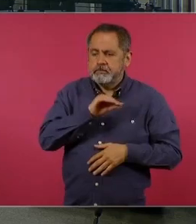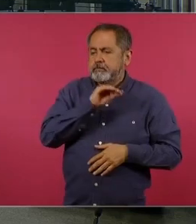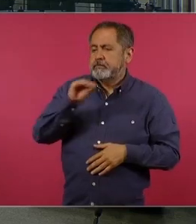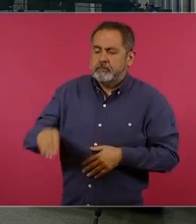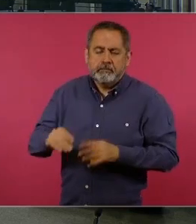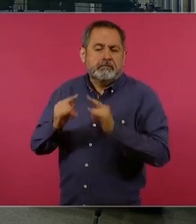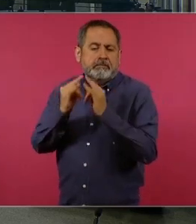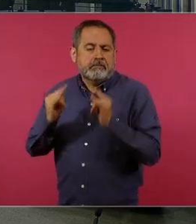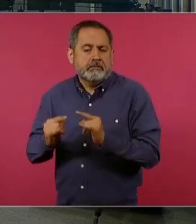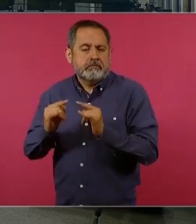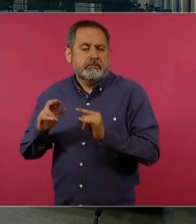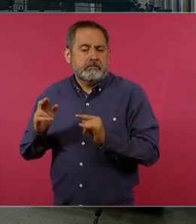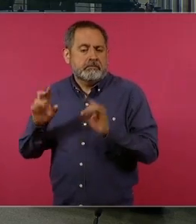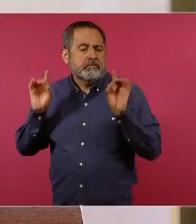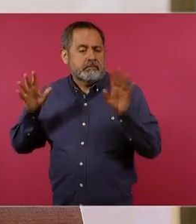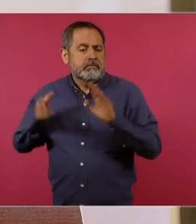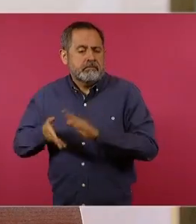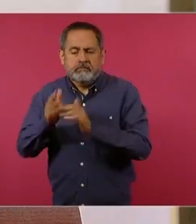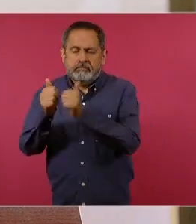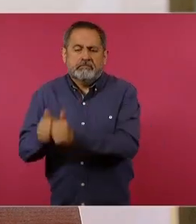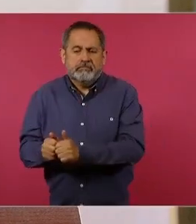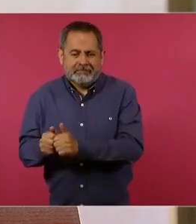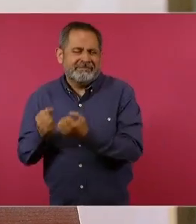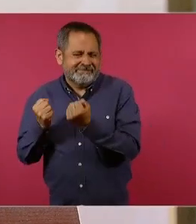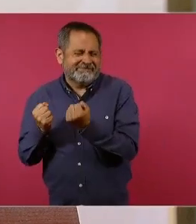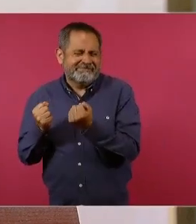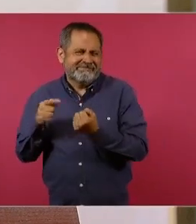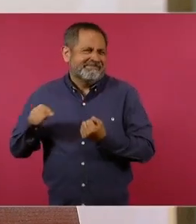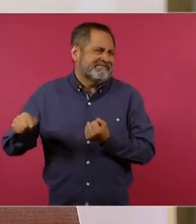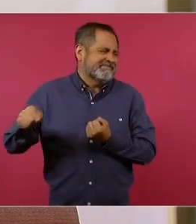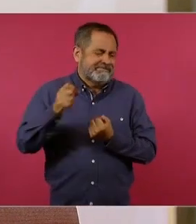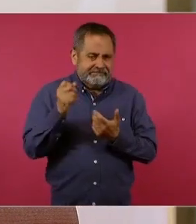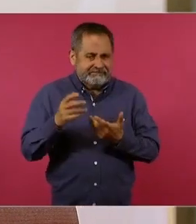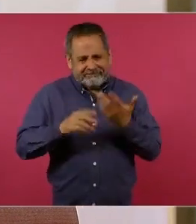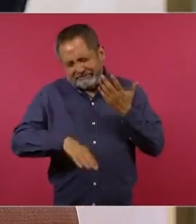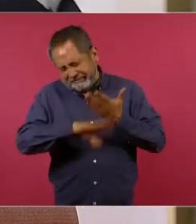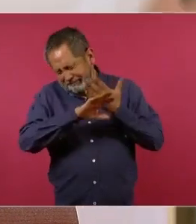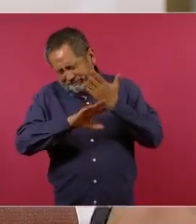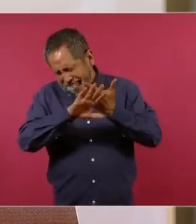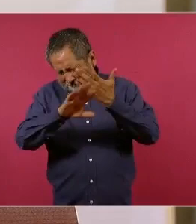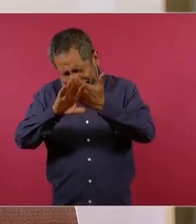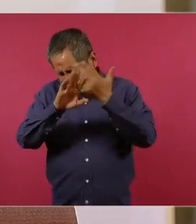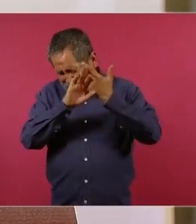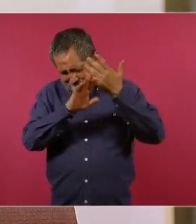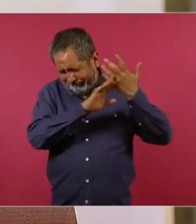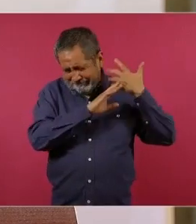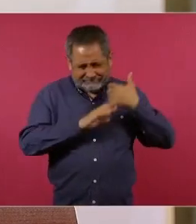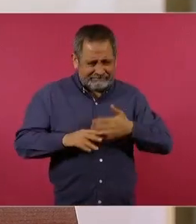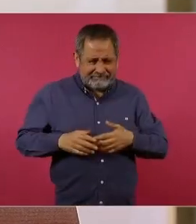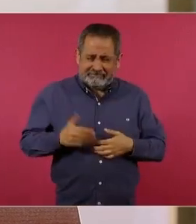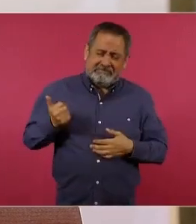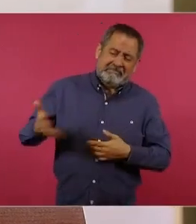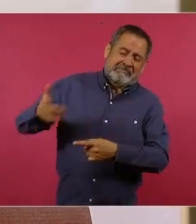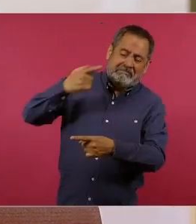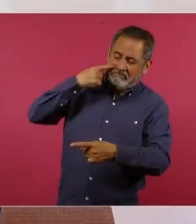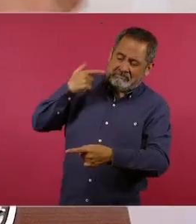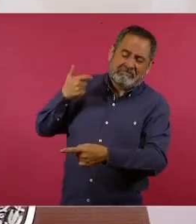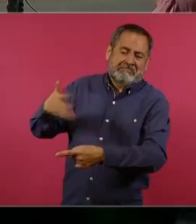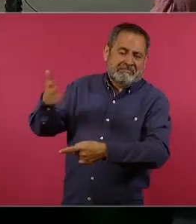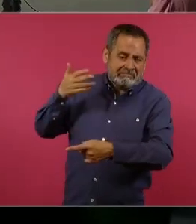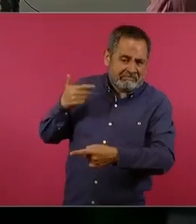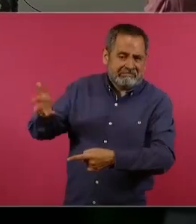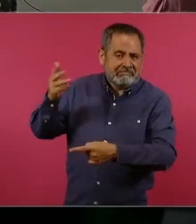así fue muy fuerte, se nos vinieron con todo encima los medios,